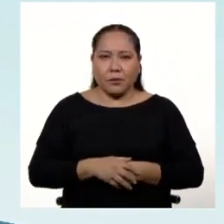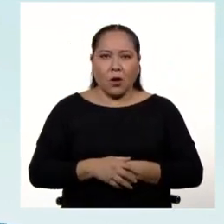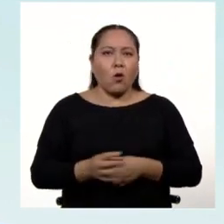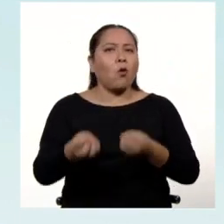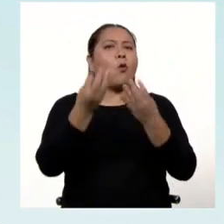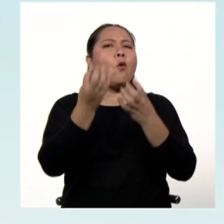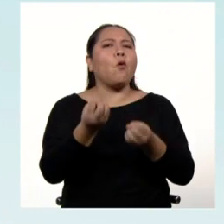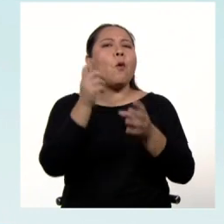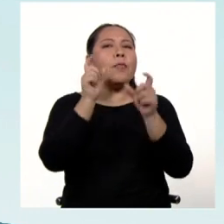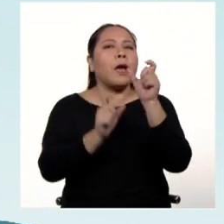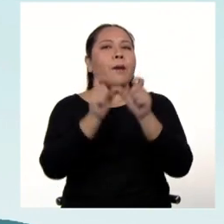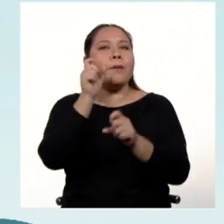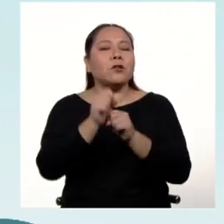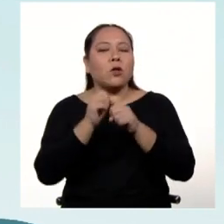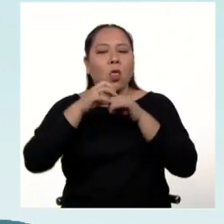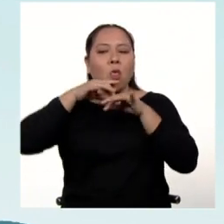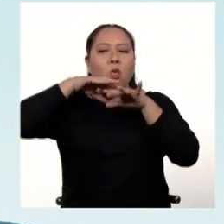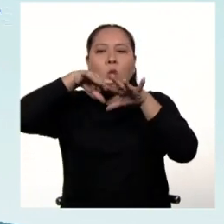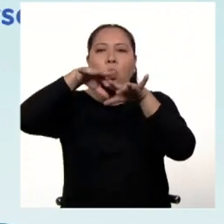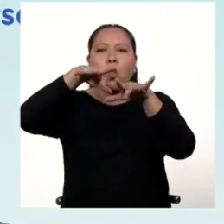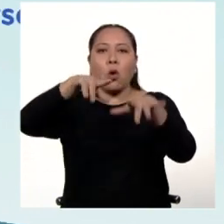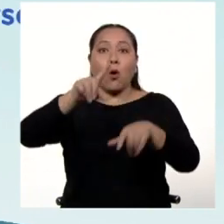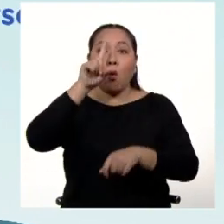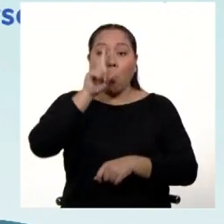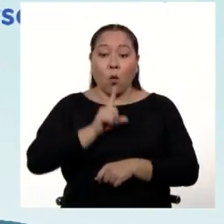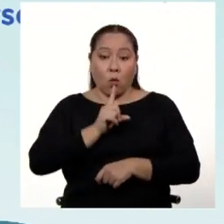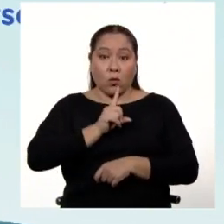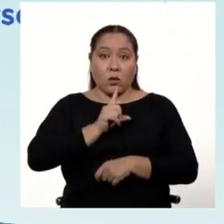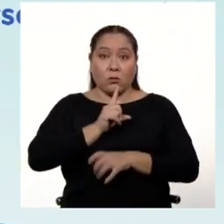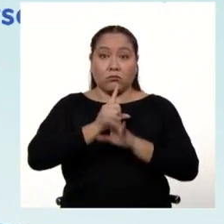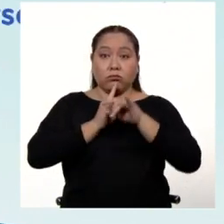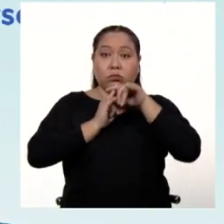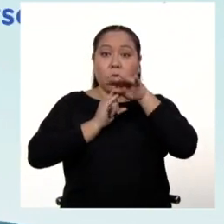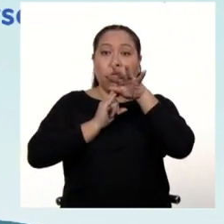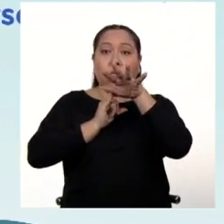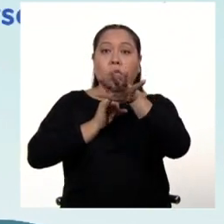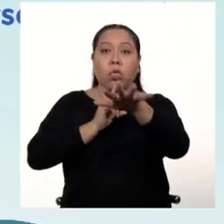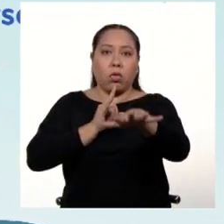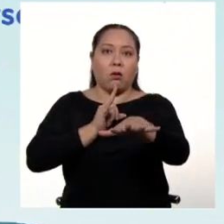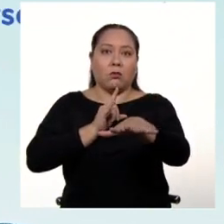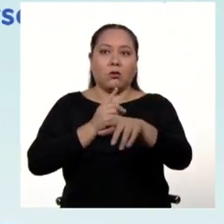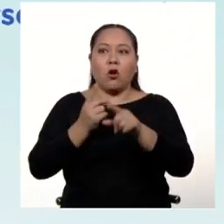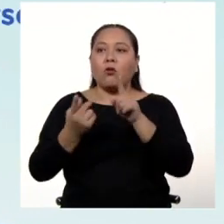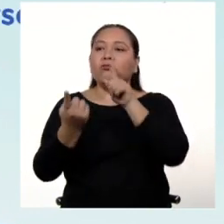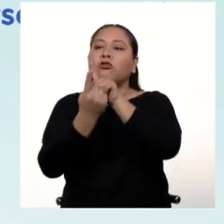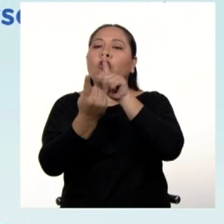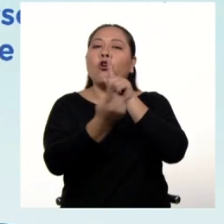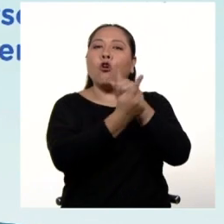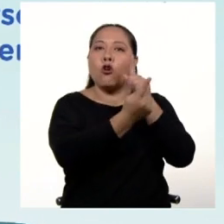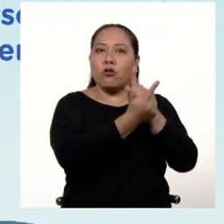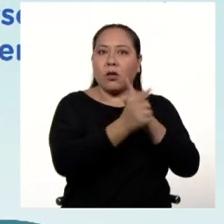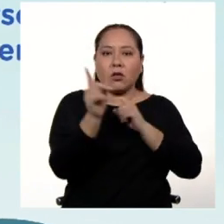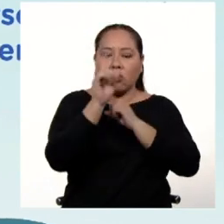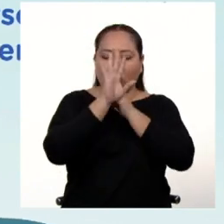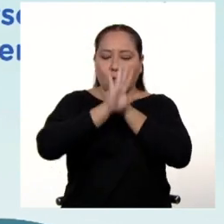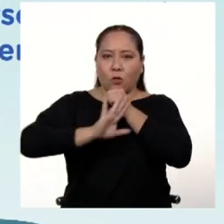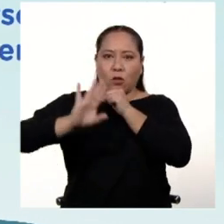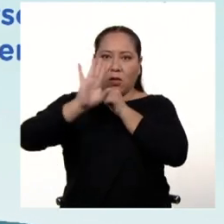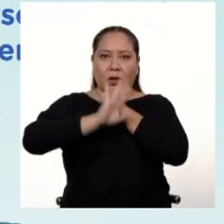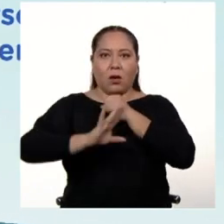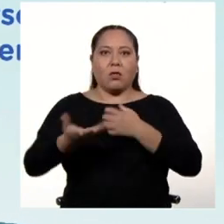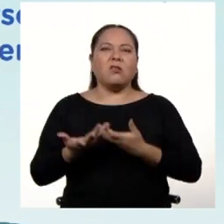cuántas personas podría contagiar una persona al estar en contacto con otras sin las medidas de prevención?